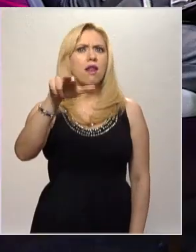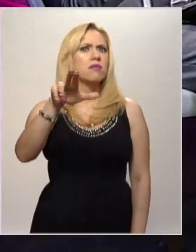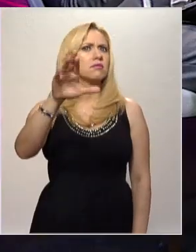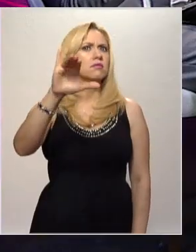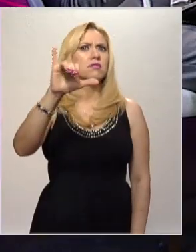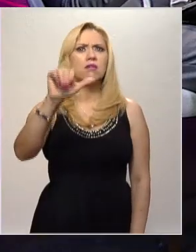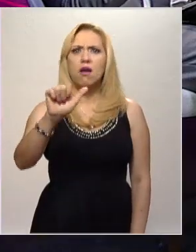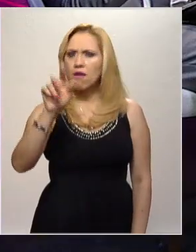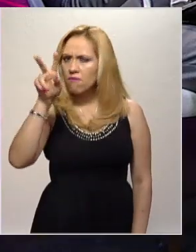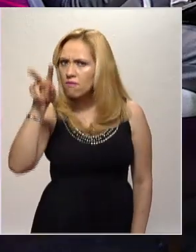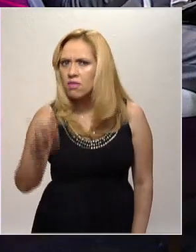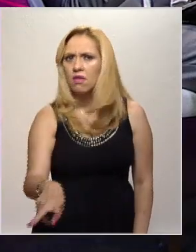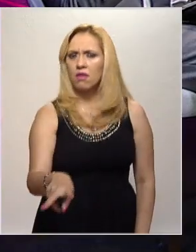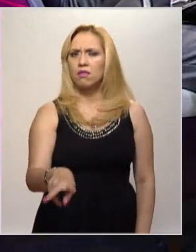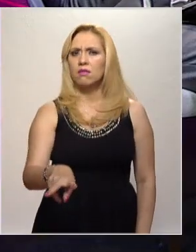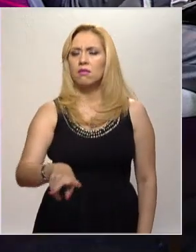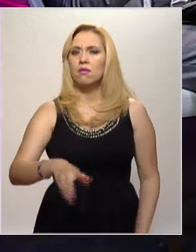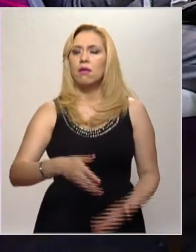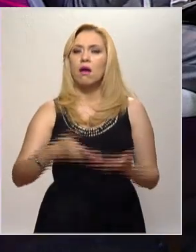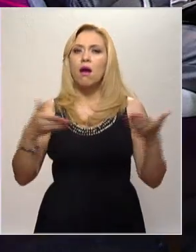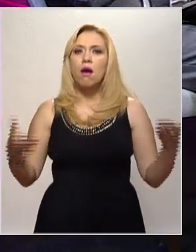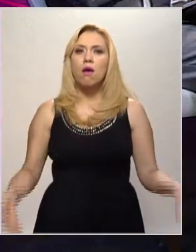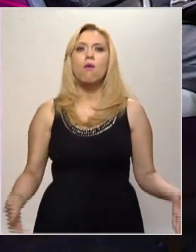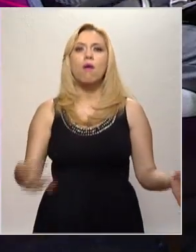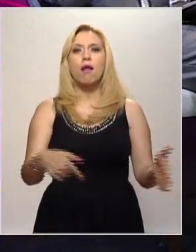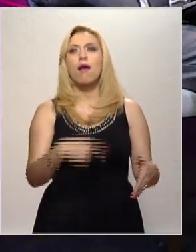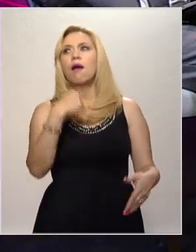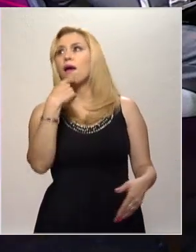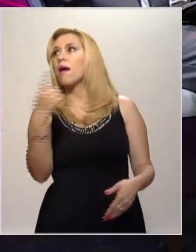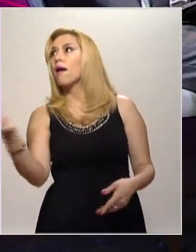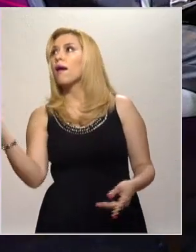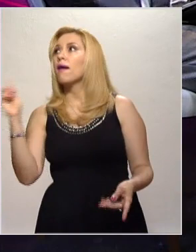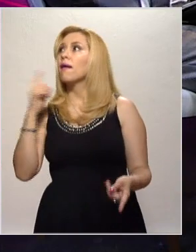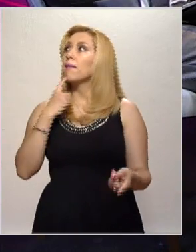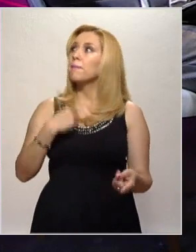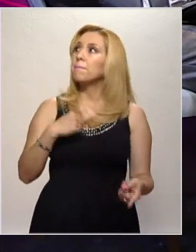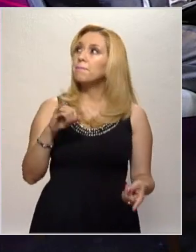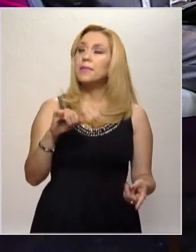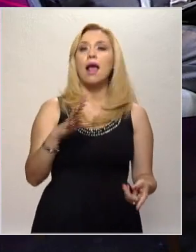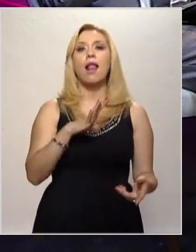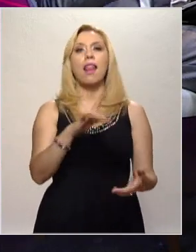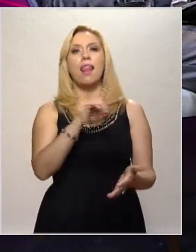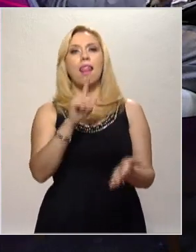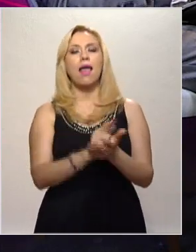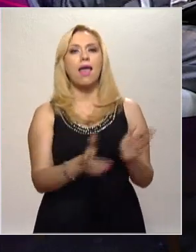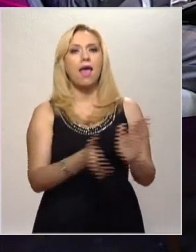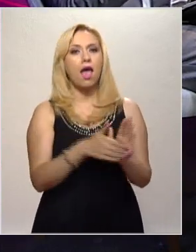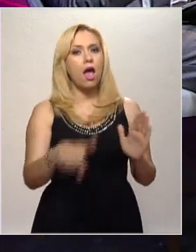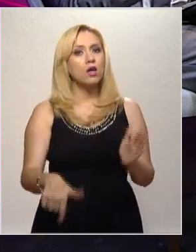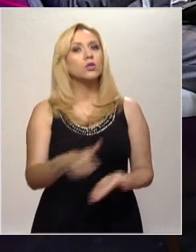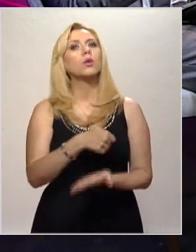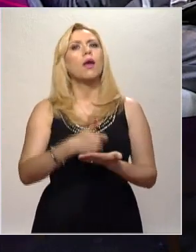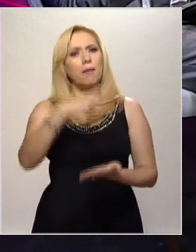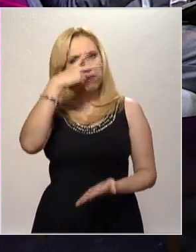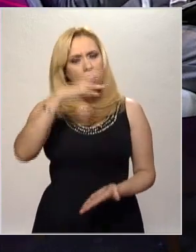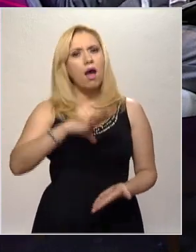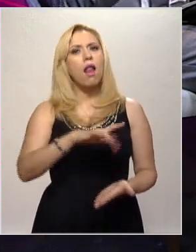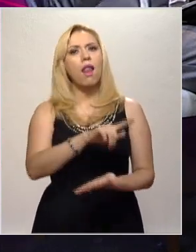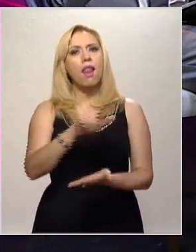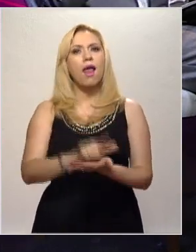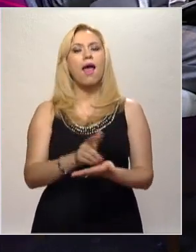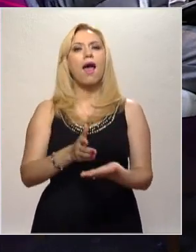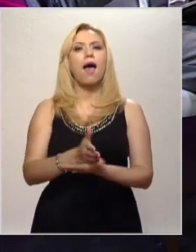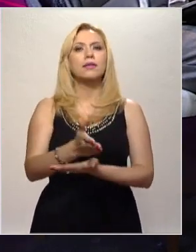yo apuntaría nada más un dato adicional a nivel normativo. Ya nos dijeron, hay una ley local, Hay, en la Ciudad de México también en la ley de acceso